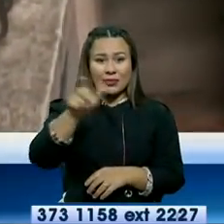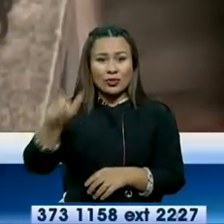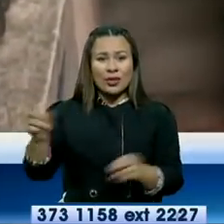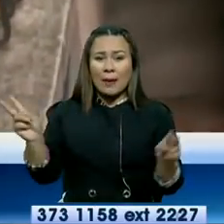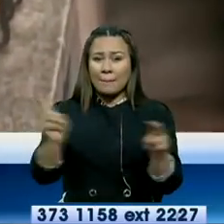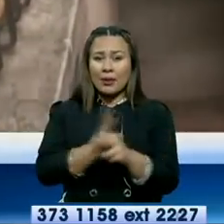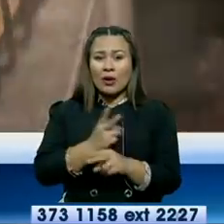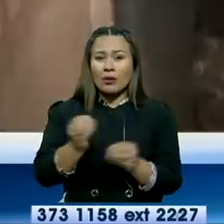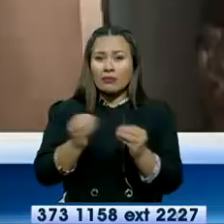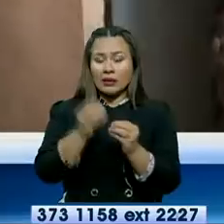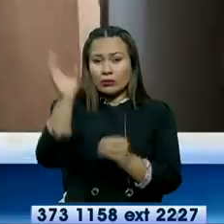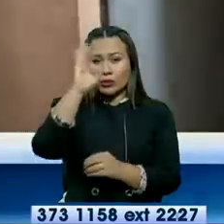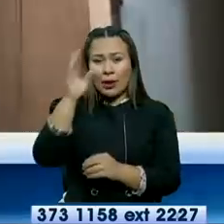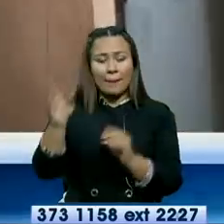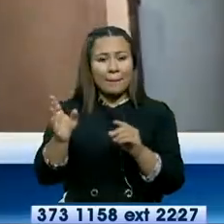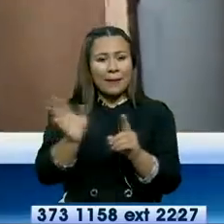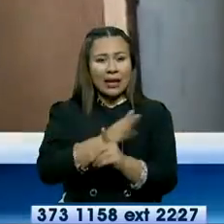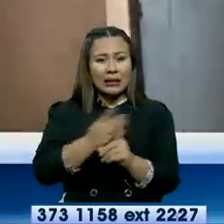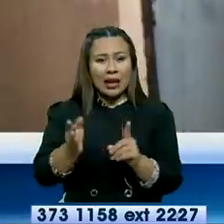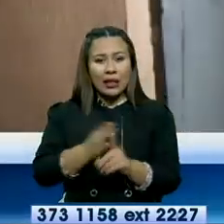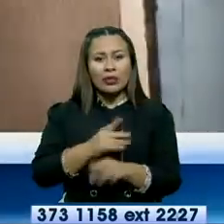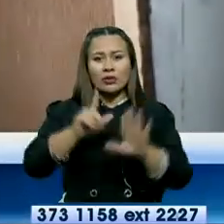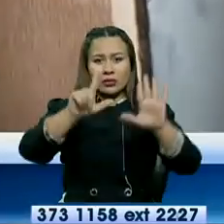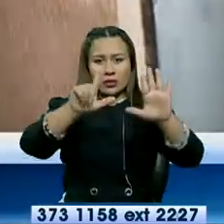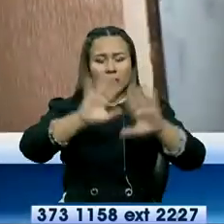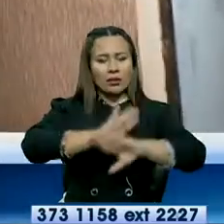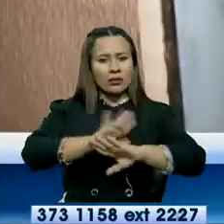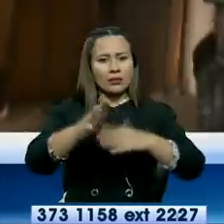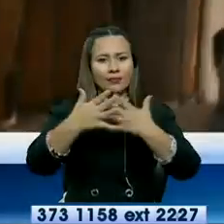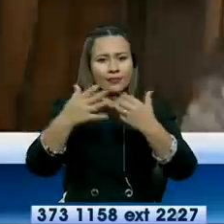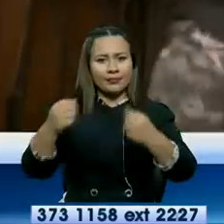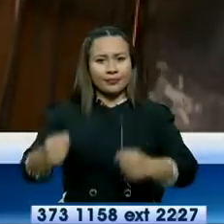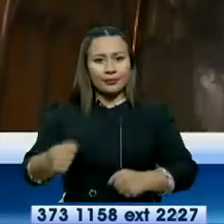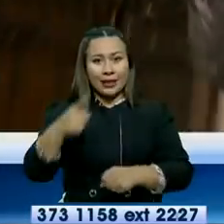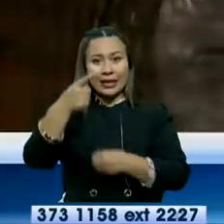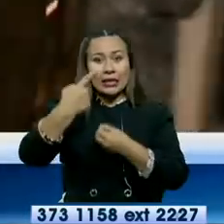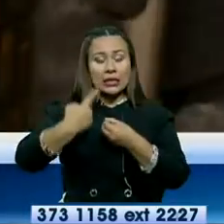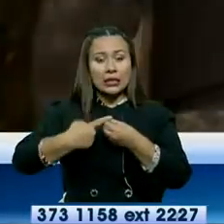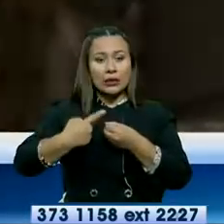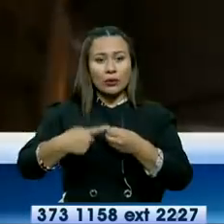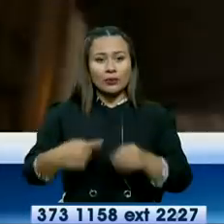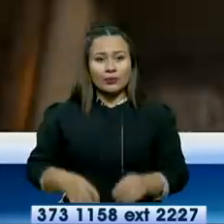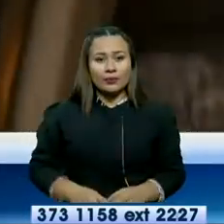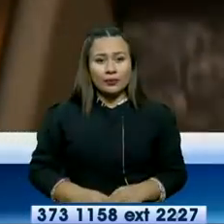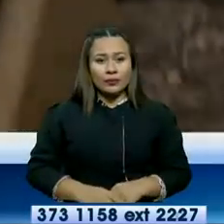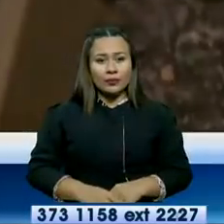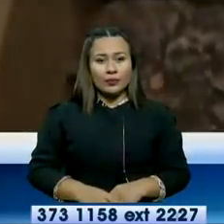nacional por violencia de género, 7 fueron capturados. En Quito, informó Iván Casamen.